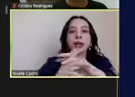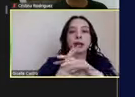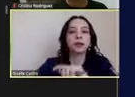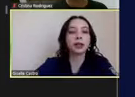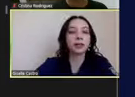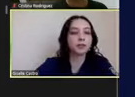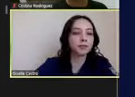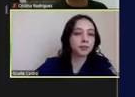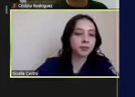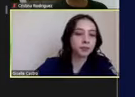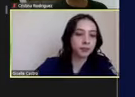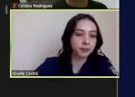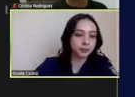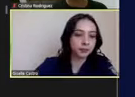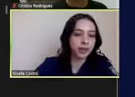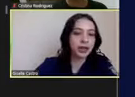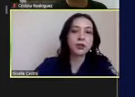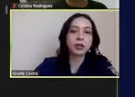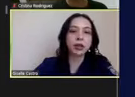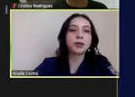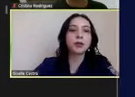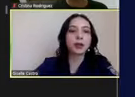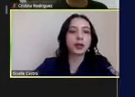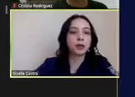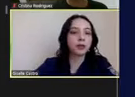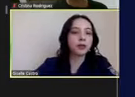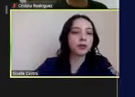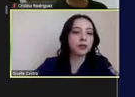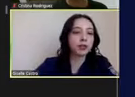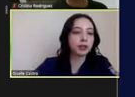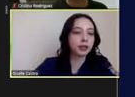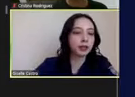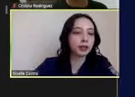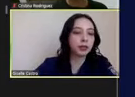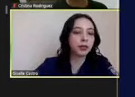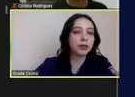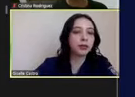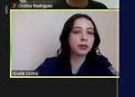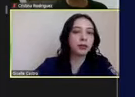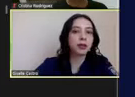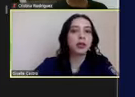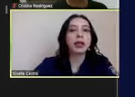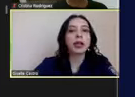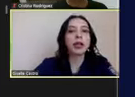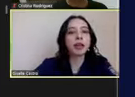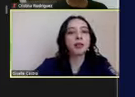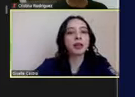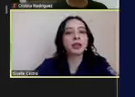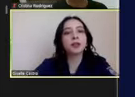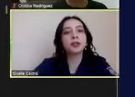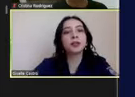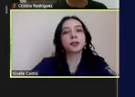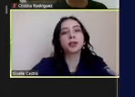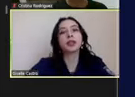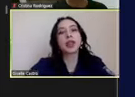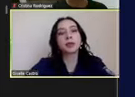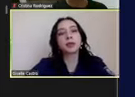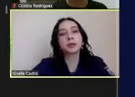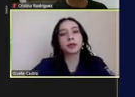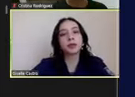pueden trabajar, ¿ok? Eso sería en una fase 1 de esguince de tobillo. En la fase 2,